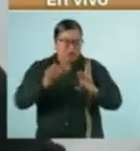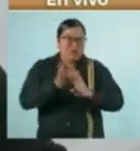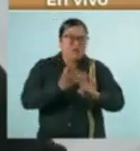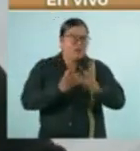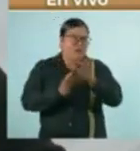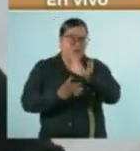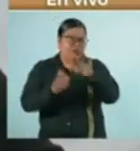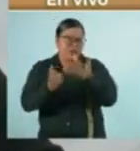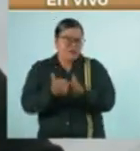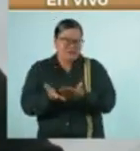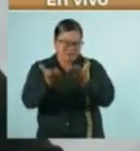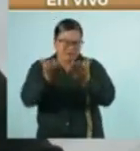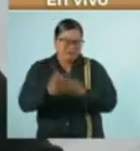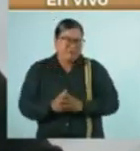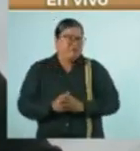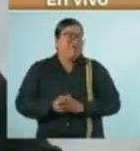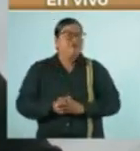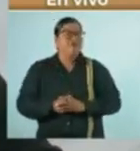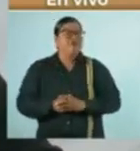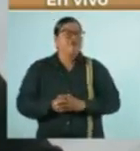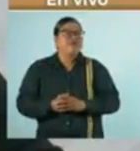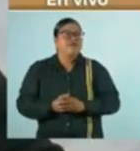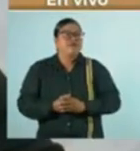promoción. La que sigue, por favor.